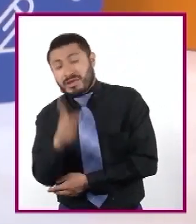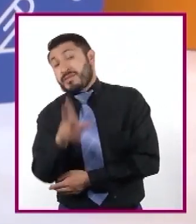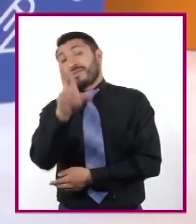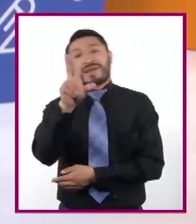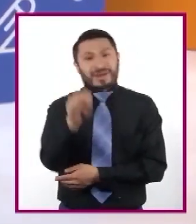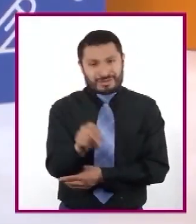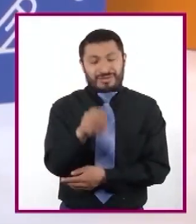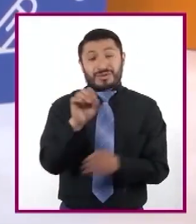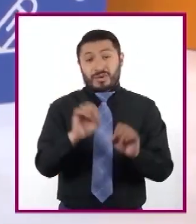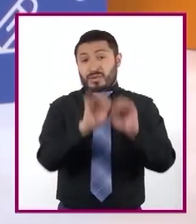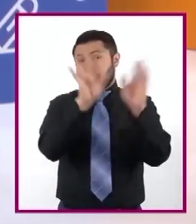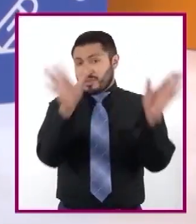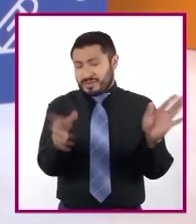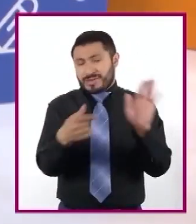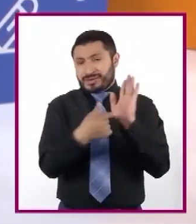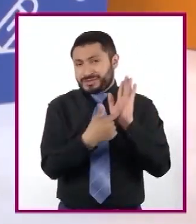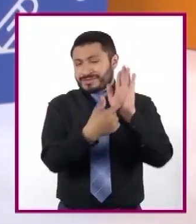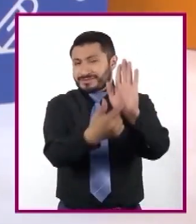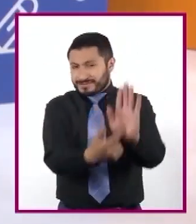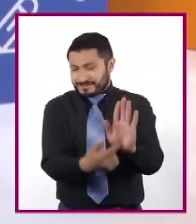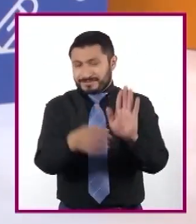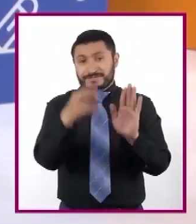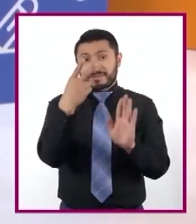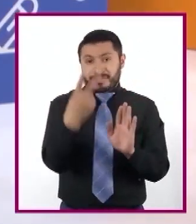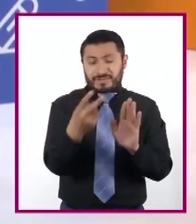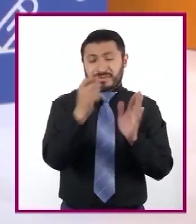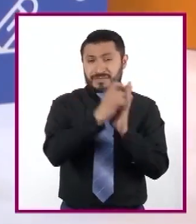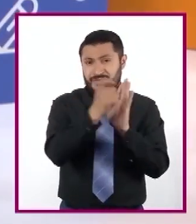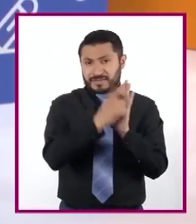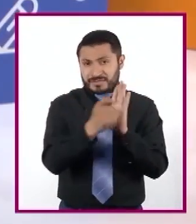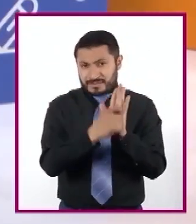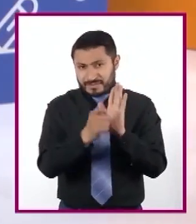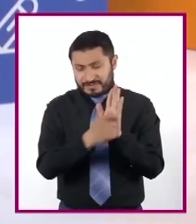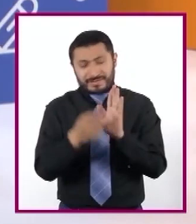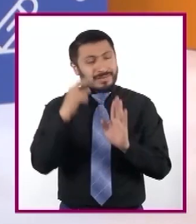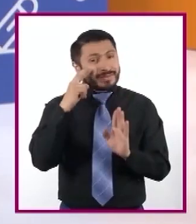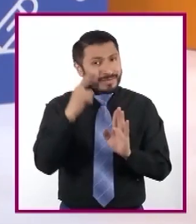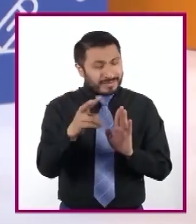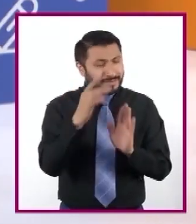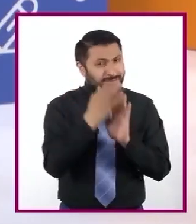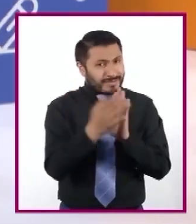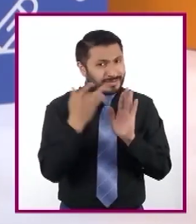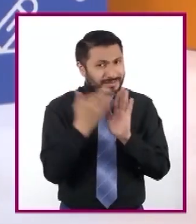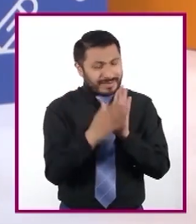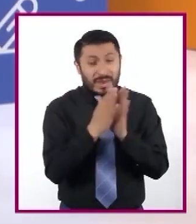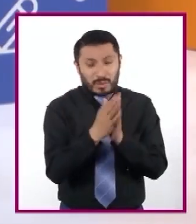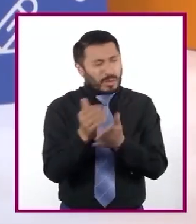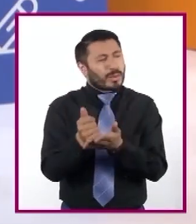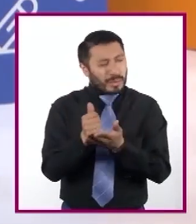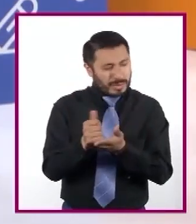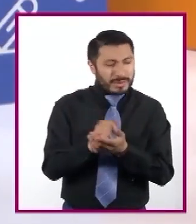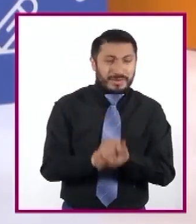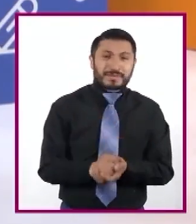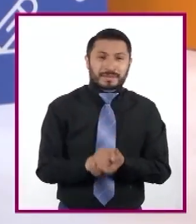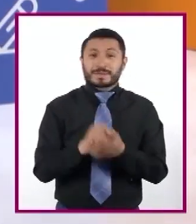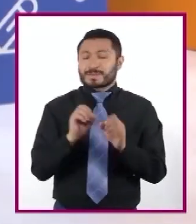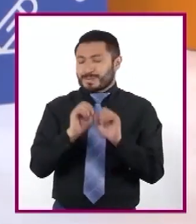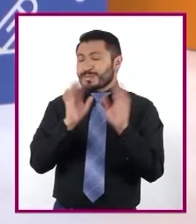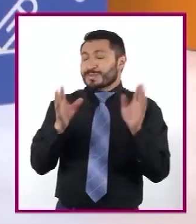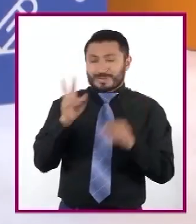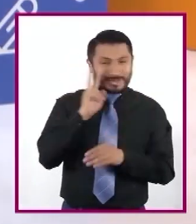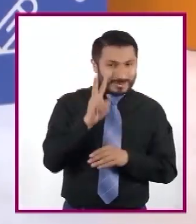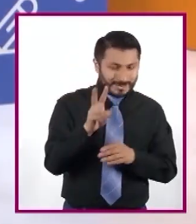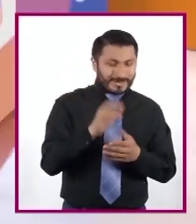más claro esto, les presento los siguientes 2 textos. Acompáñenme en la lectura. ¿Me ayudas a leerlos, Leslie? Claro que sí,